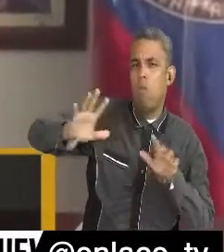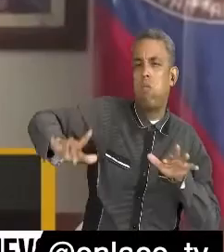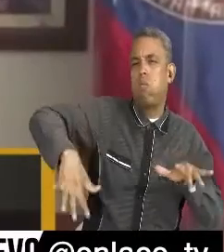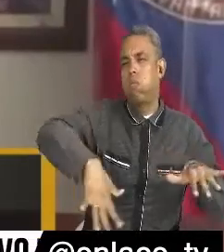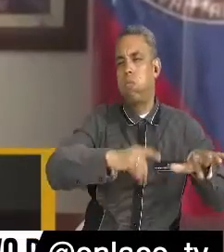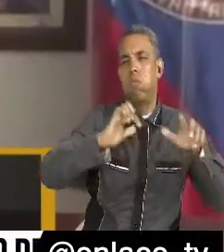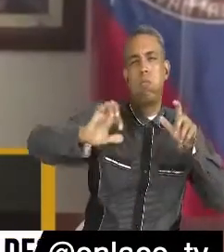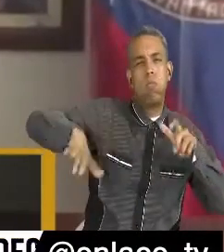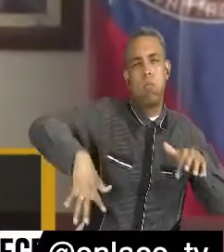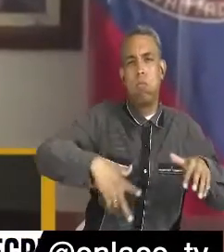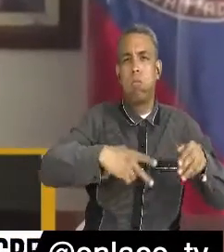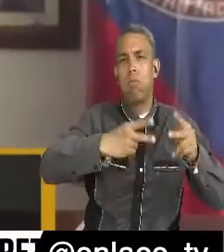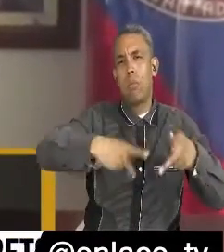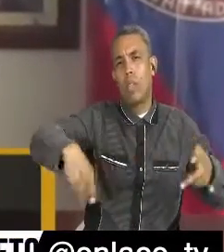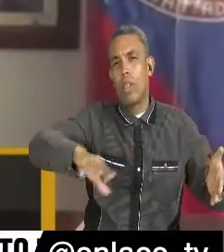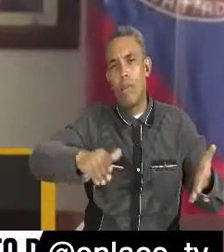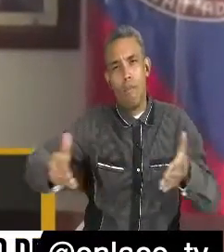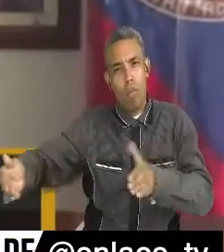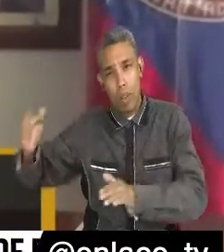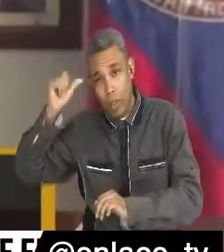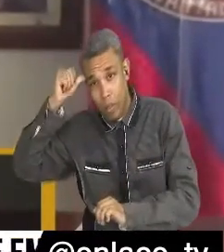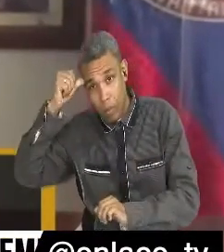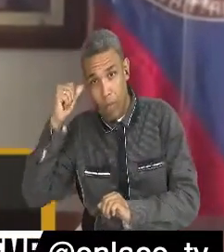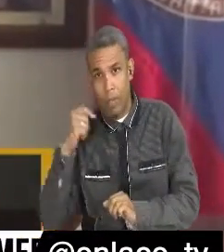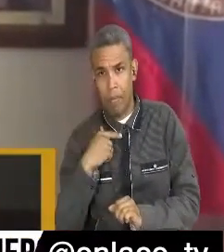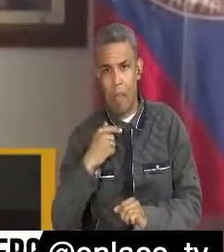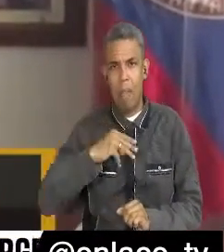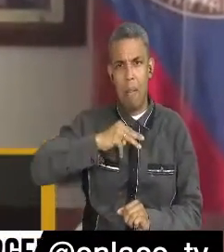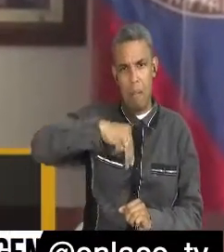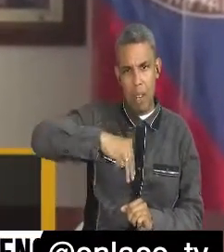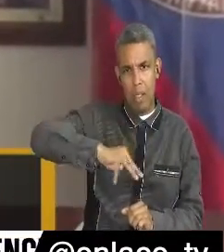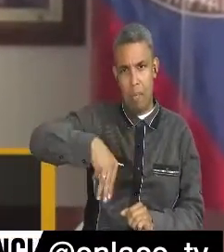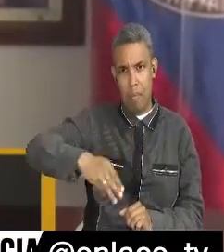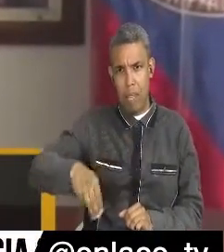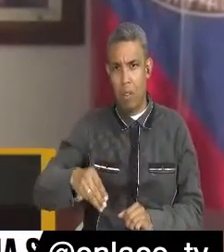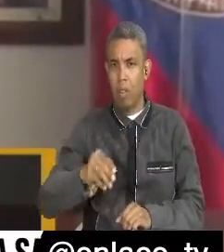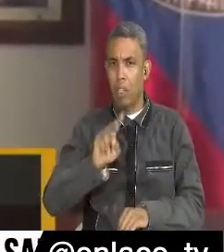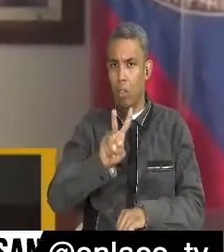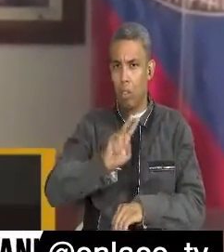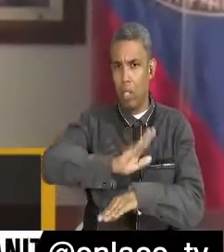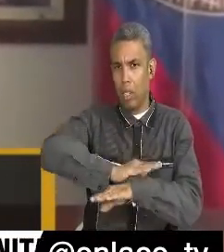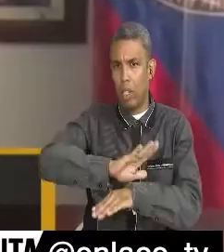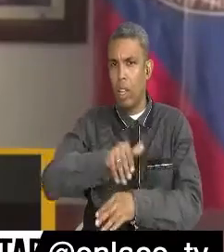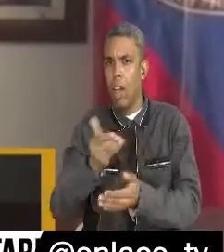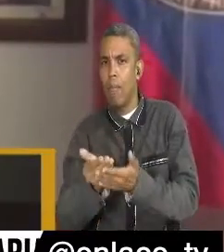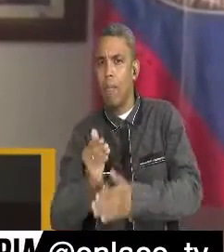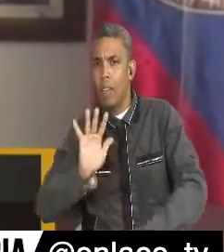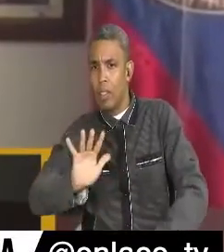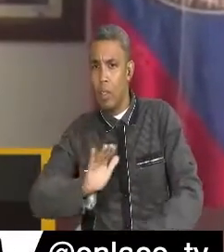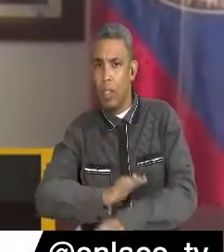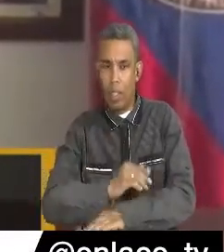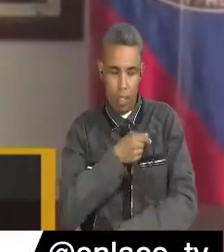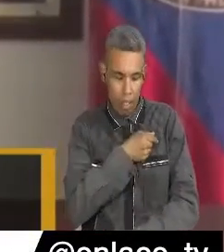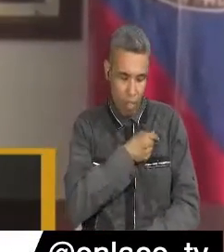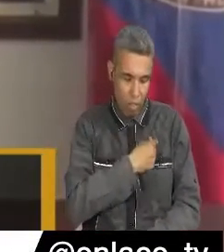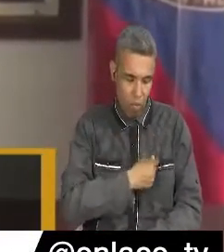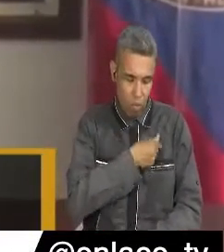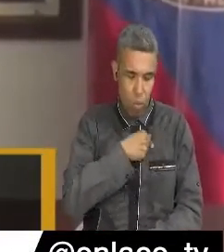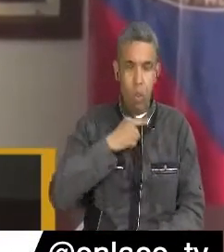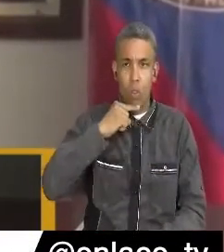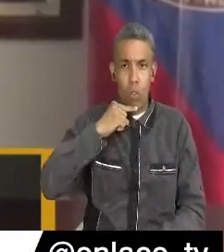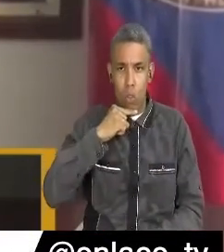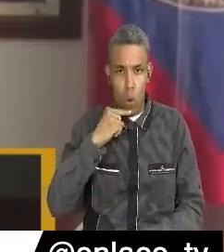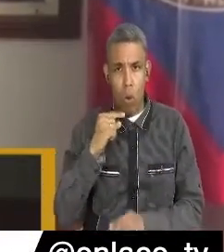el día miércoles de 2 de la tarde a 5 de la tarde, un personal en la puerta